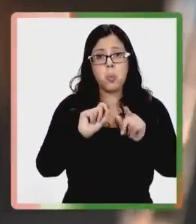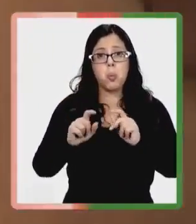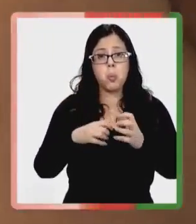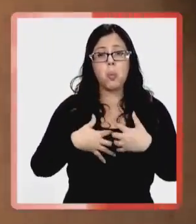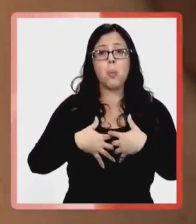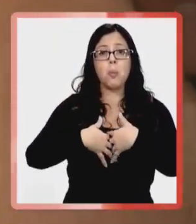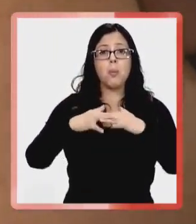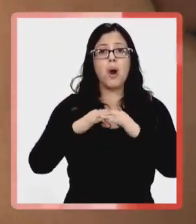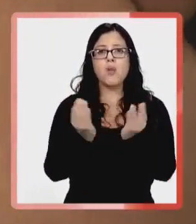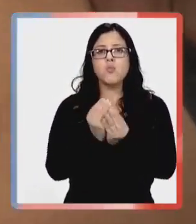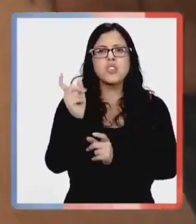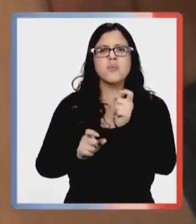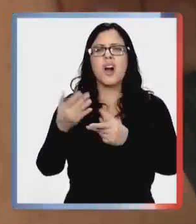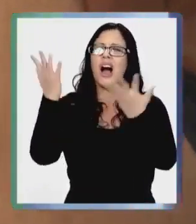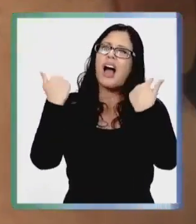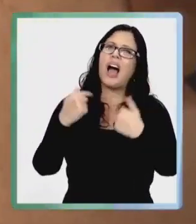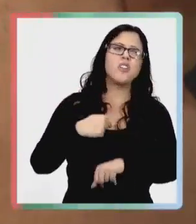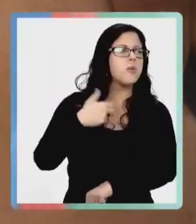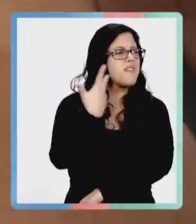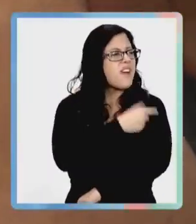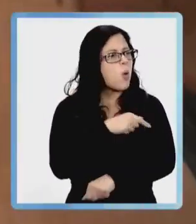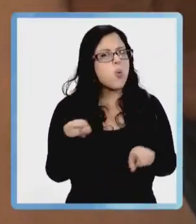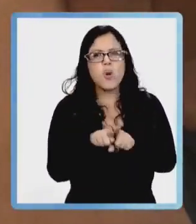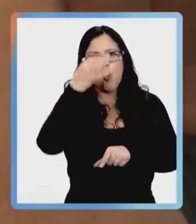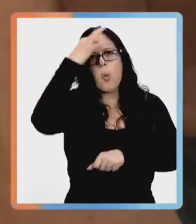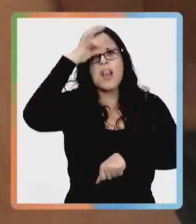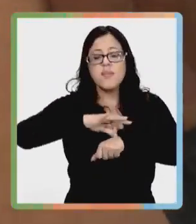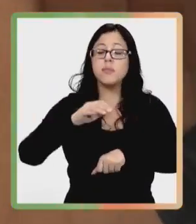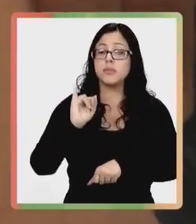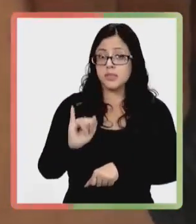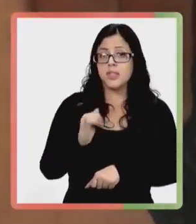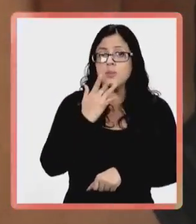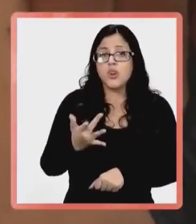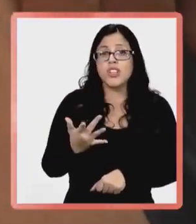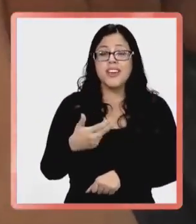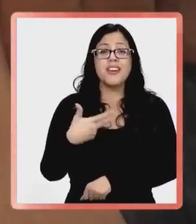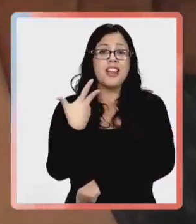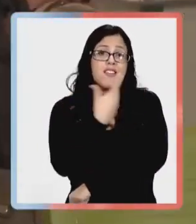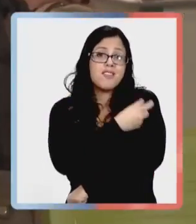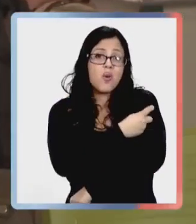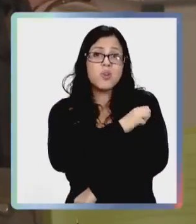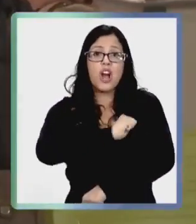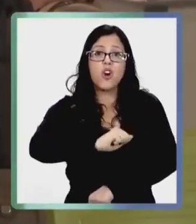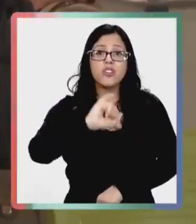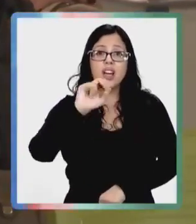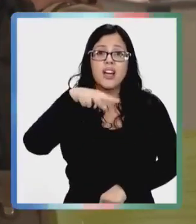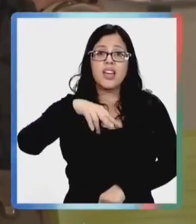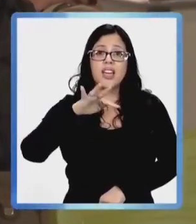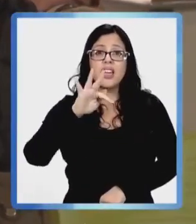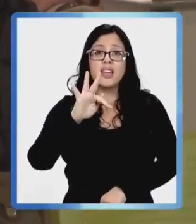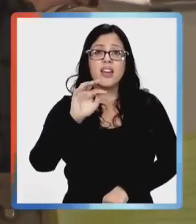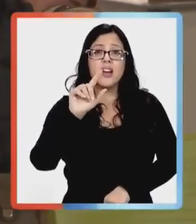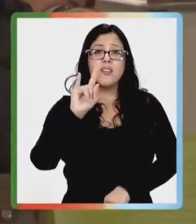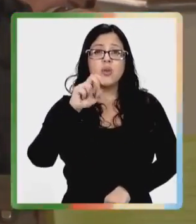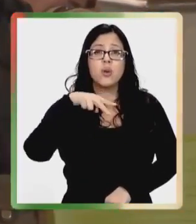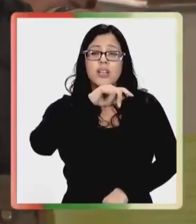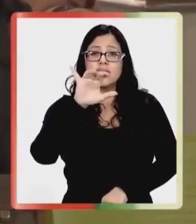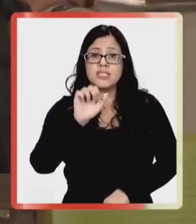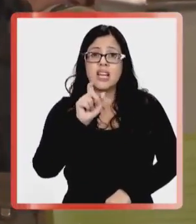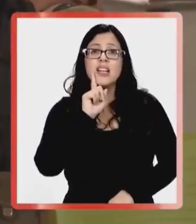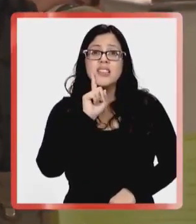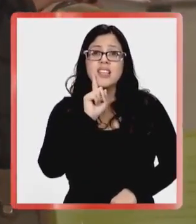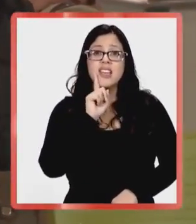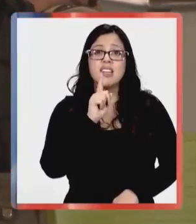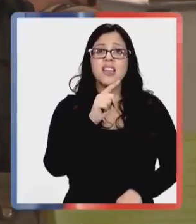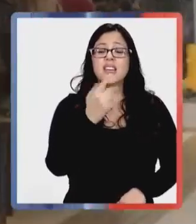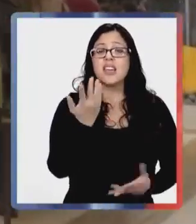dice, pucha, me vacuné y me enfermé igual. Claro, porque la vacuna contra la influenza protege más o menos un